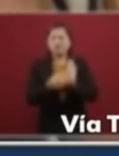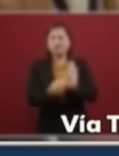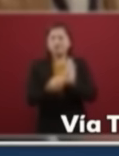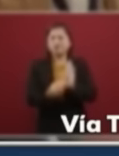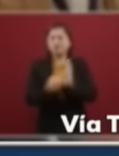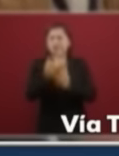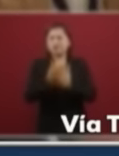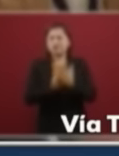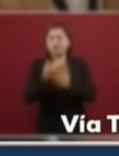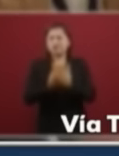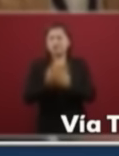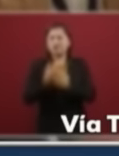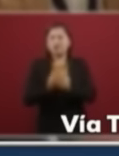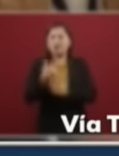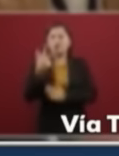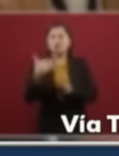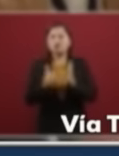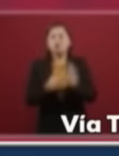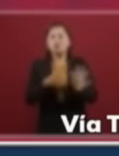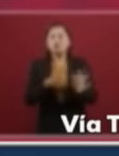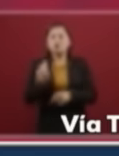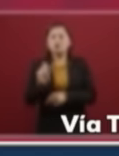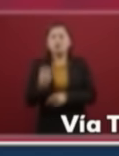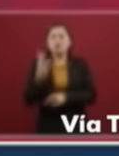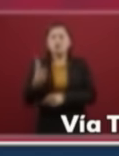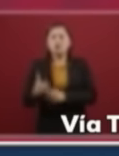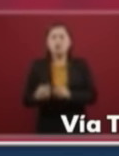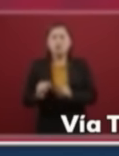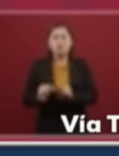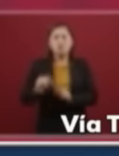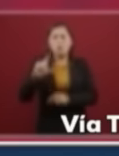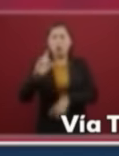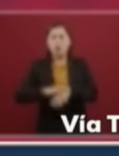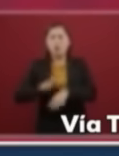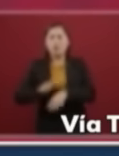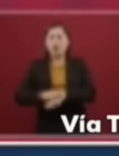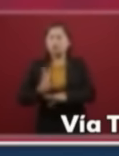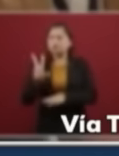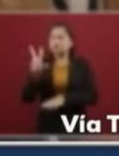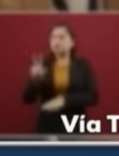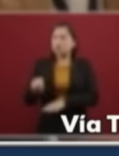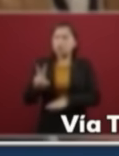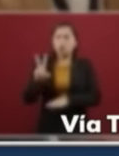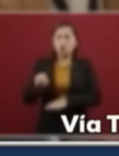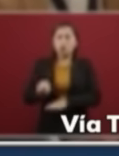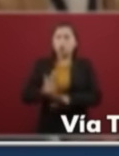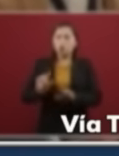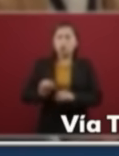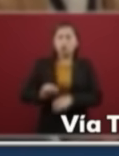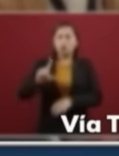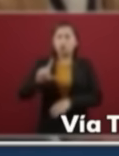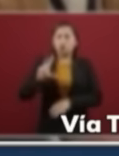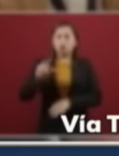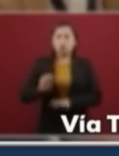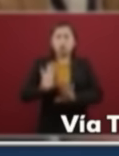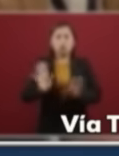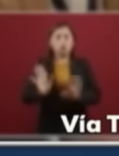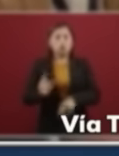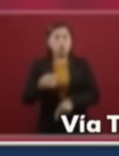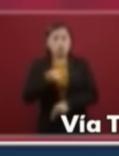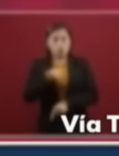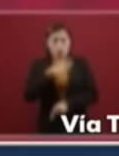luego, Chumel, a veces los periodistas nos complicamos la vida. Lo más fácil es presentarte y preguntar. Y se me ocurrió hacer eso,